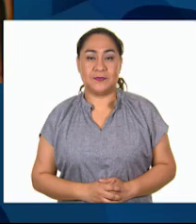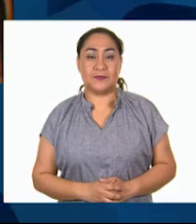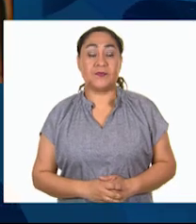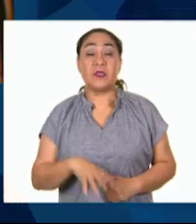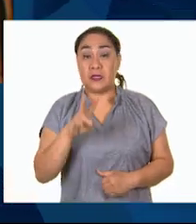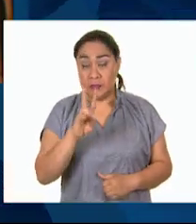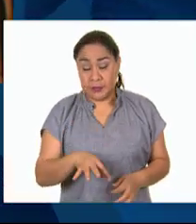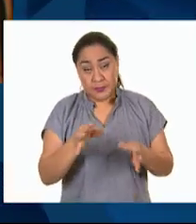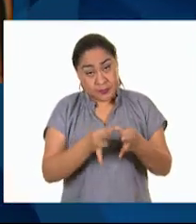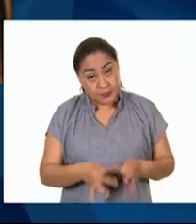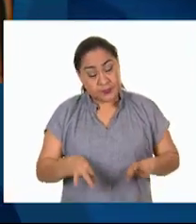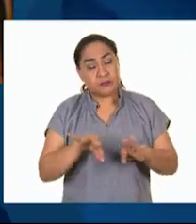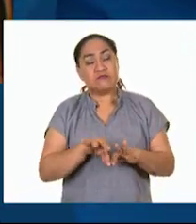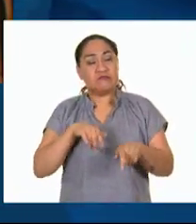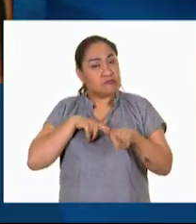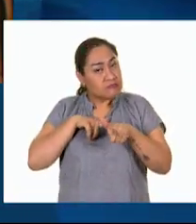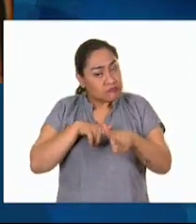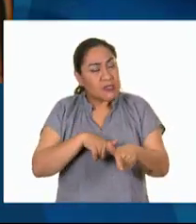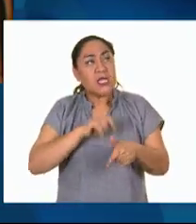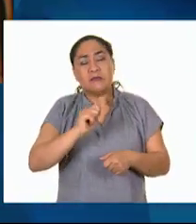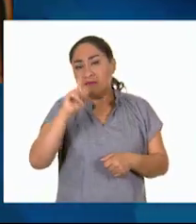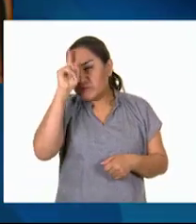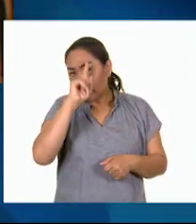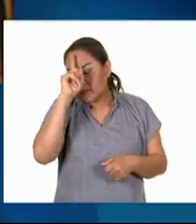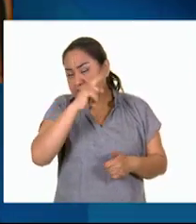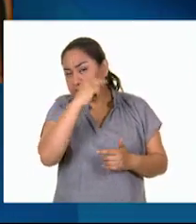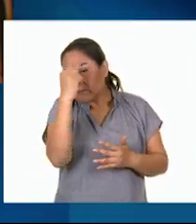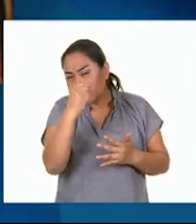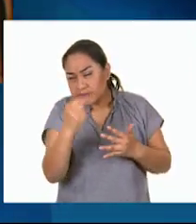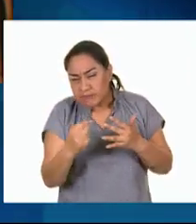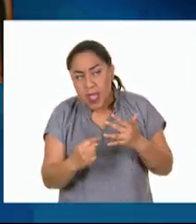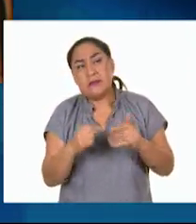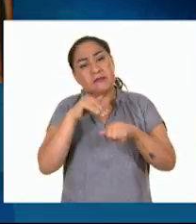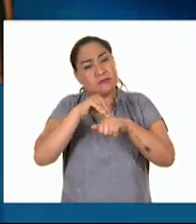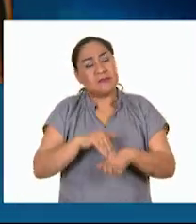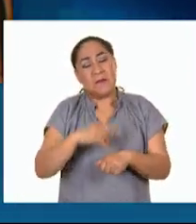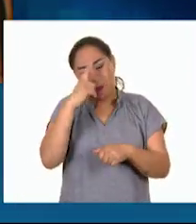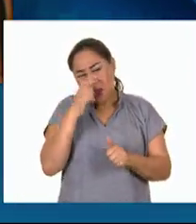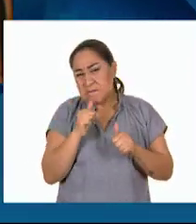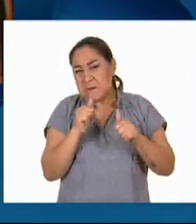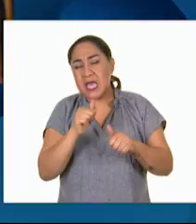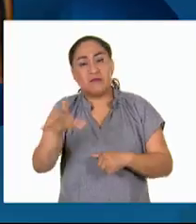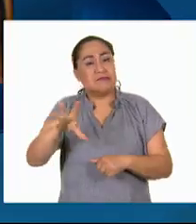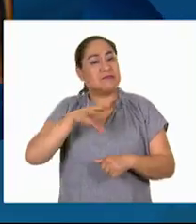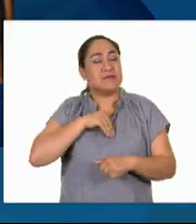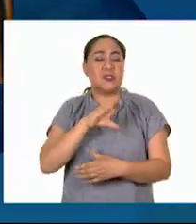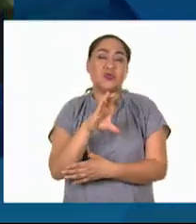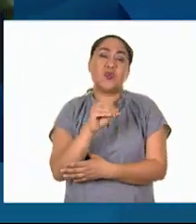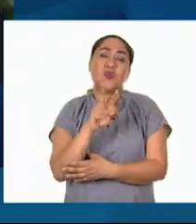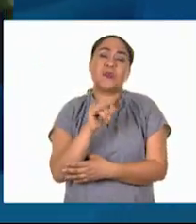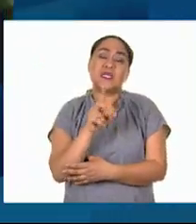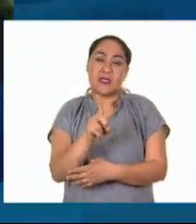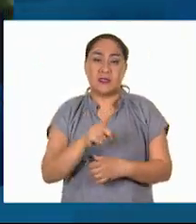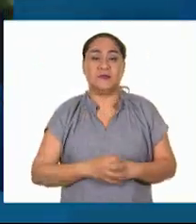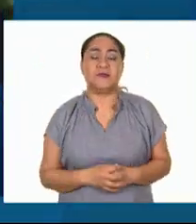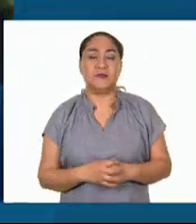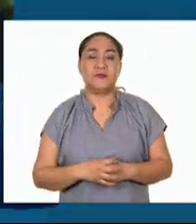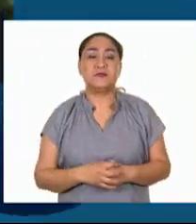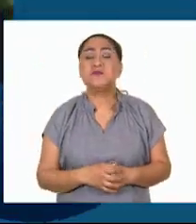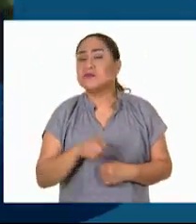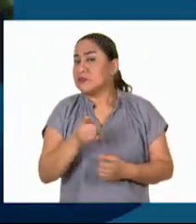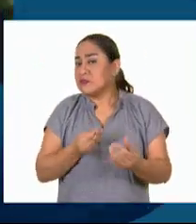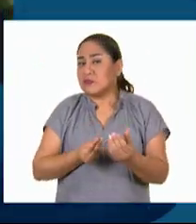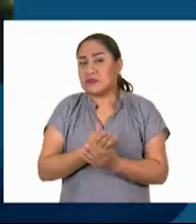Es muy importante continuar con las recomendaciones para evitar contagios de COVID. Trata de